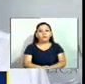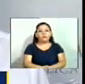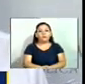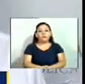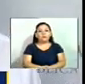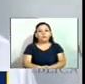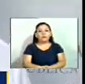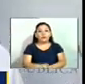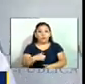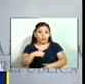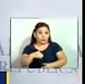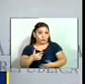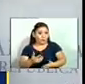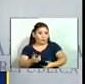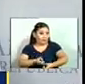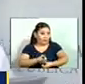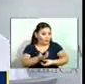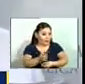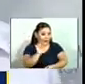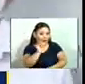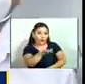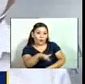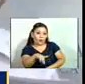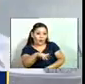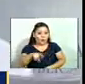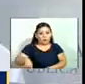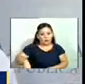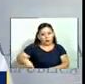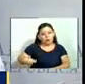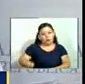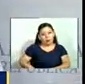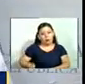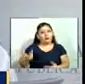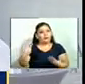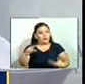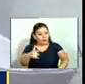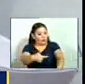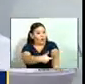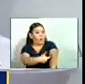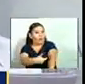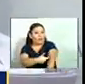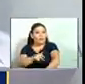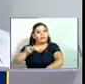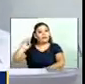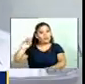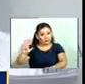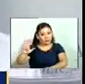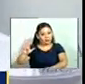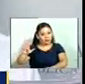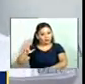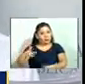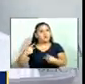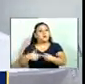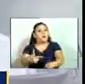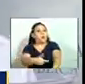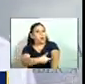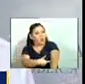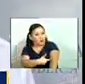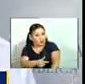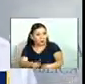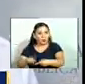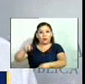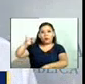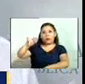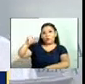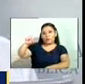Quiero externarles que ya en Soyapango, a pesar de que tenemos tres hospitales, tenemos el hospital del Seguro